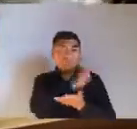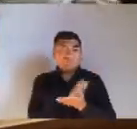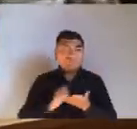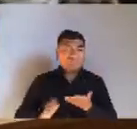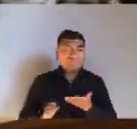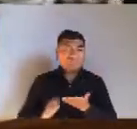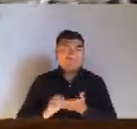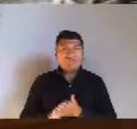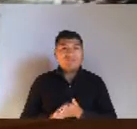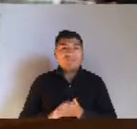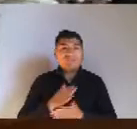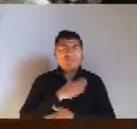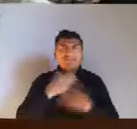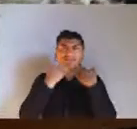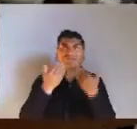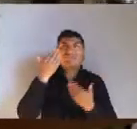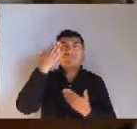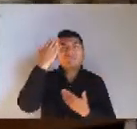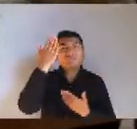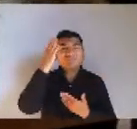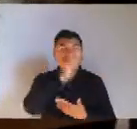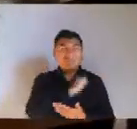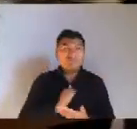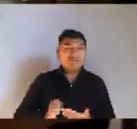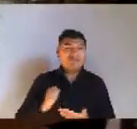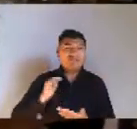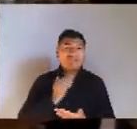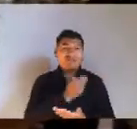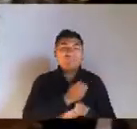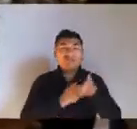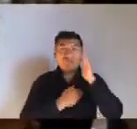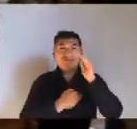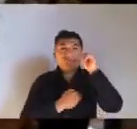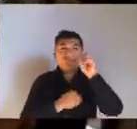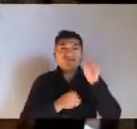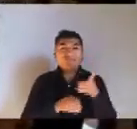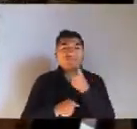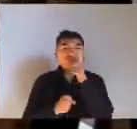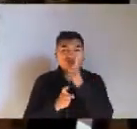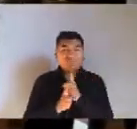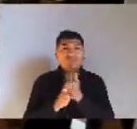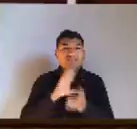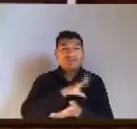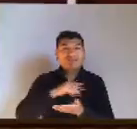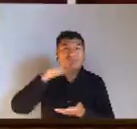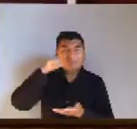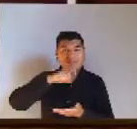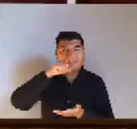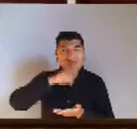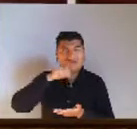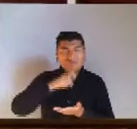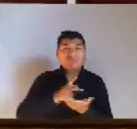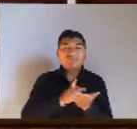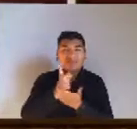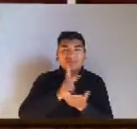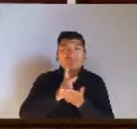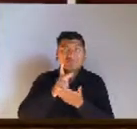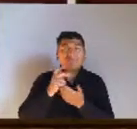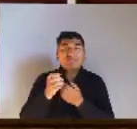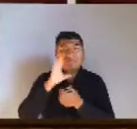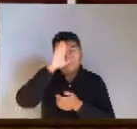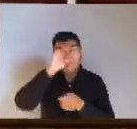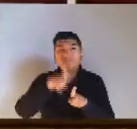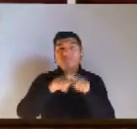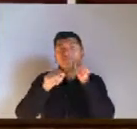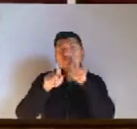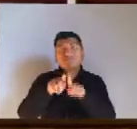Señor. Demos gracias al Señor nuestro Dios. Es justo y necesario. Queridos hermanos,